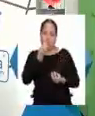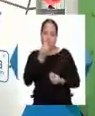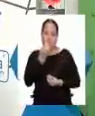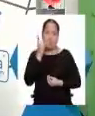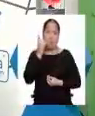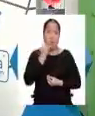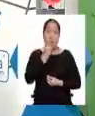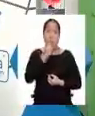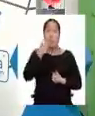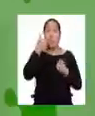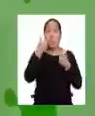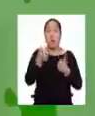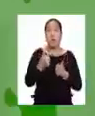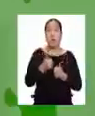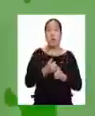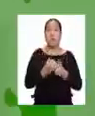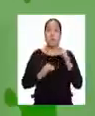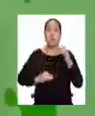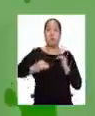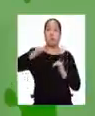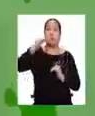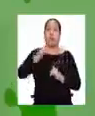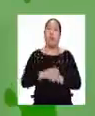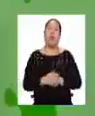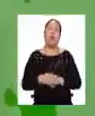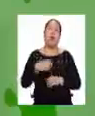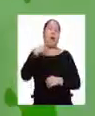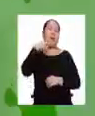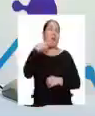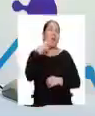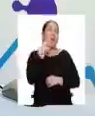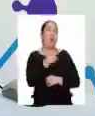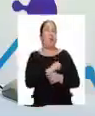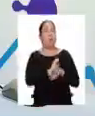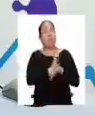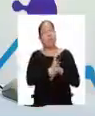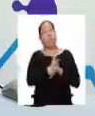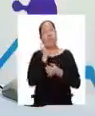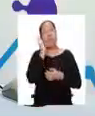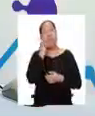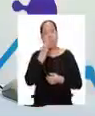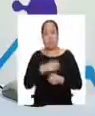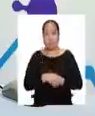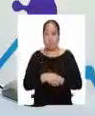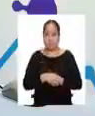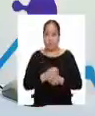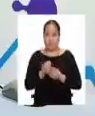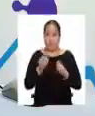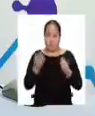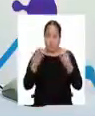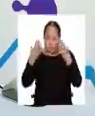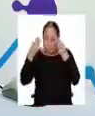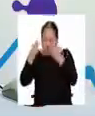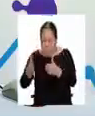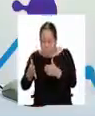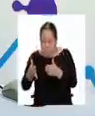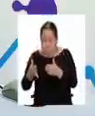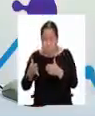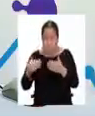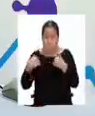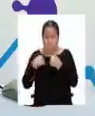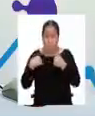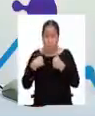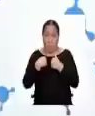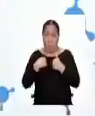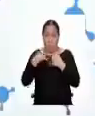no tendríamos ese exceso. Ay, pero es que el bistec y el queso son tan ricos. Y muchas veces, por priorizar a la ganadería, se afecta